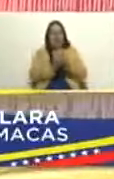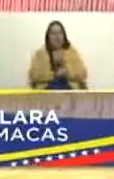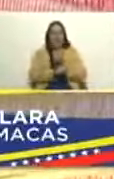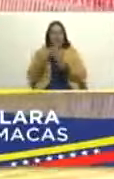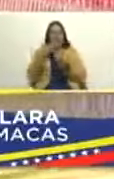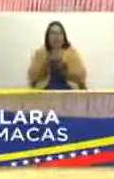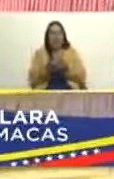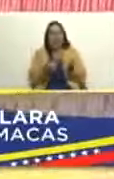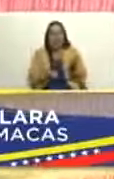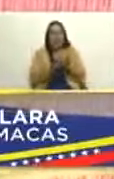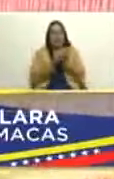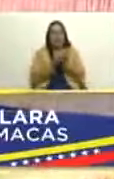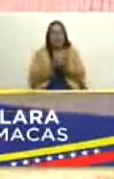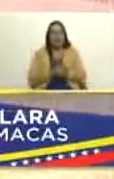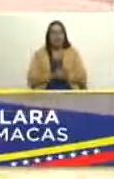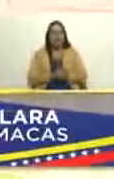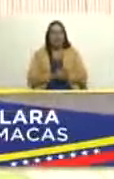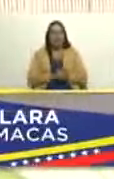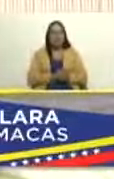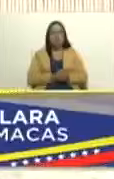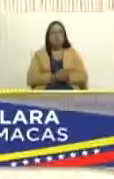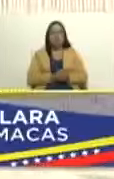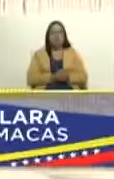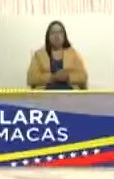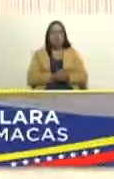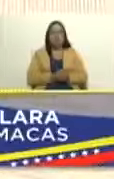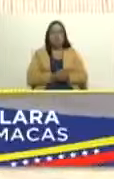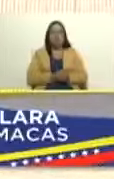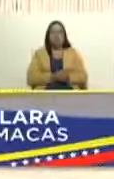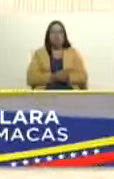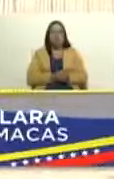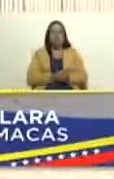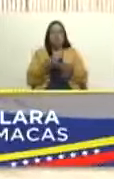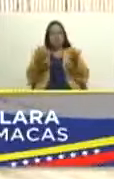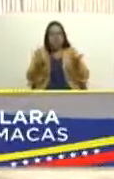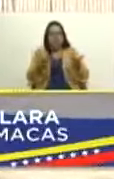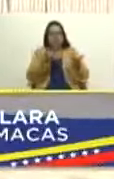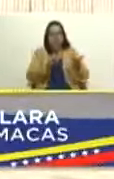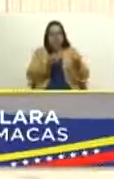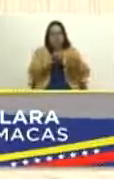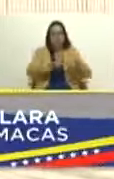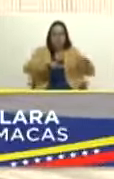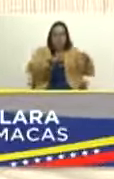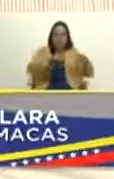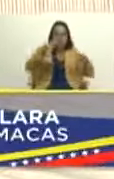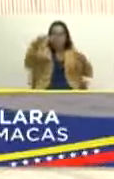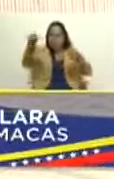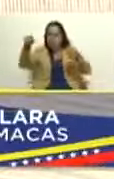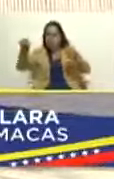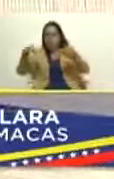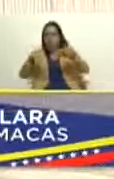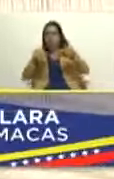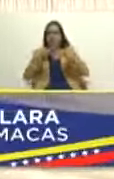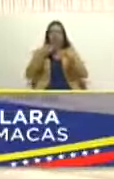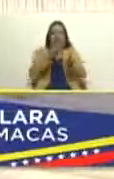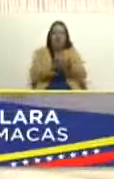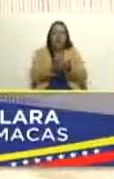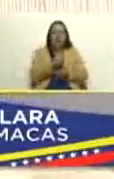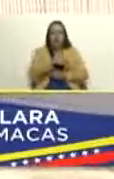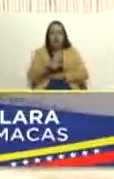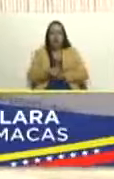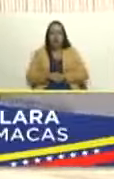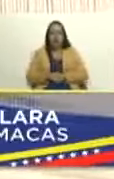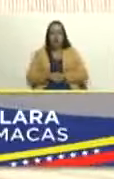a su apoyo hemos... ya tenemos unas sucursales, gracias, gracias, estamos